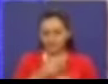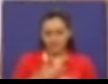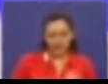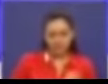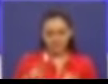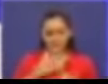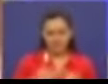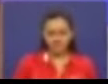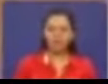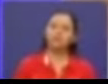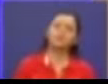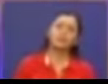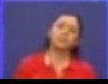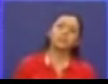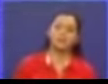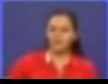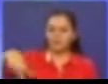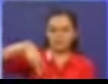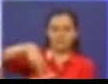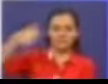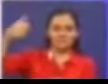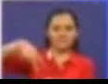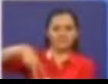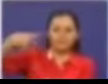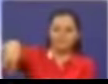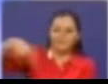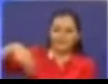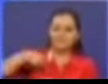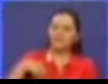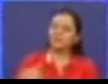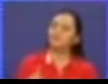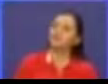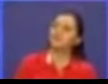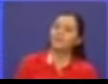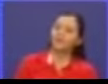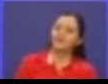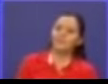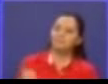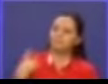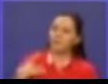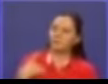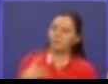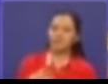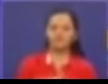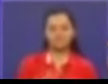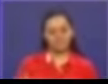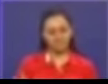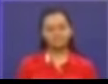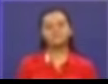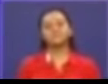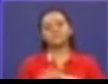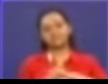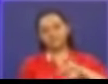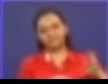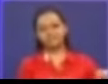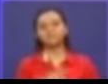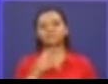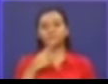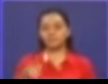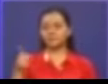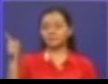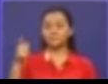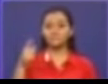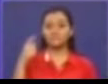vicepresidente, y todos extenuados, y la señora seguía. Bueno, IVA, ¿qué nos dicen los caretucos? Demasiado